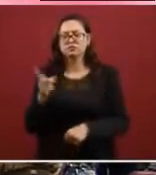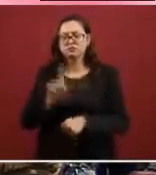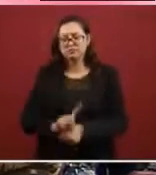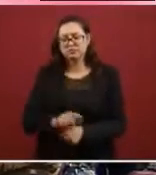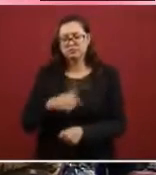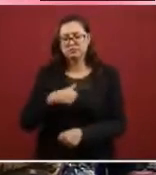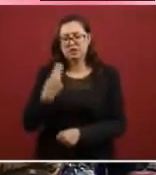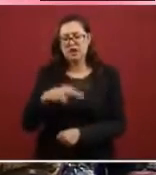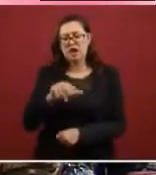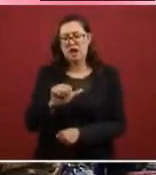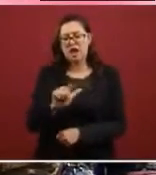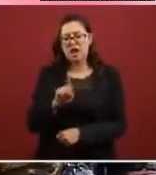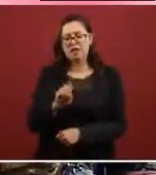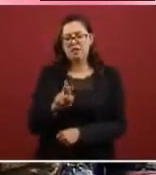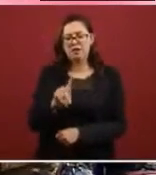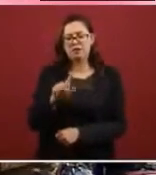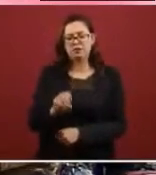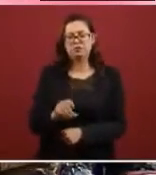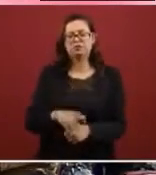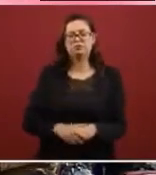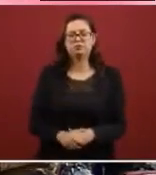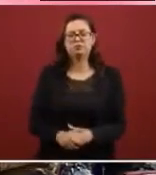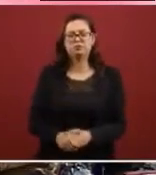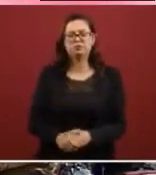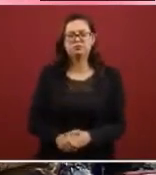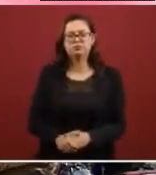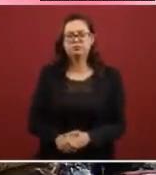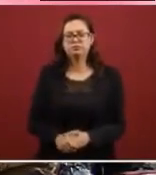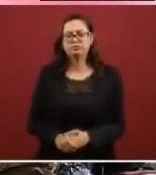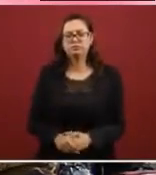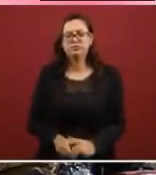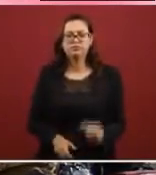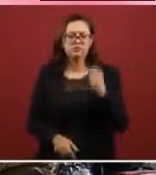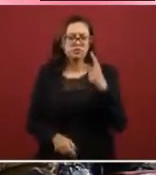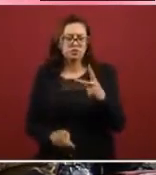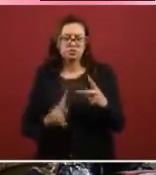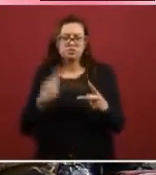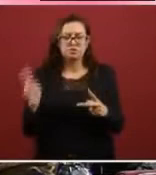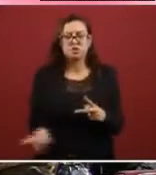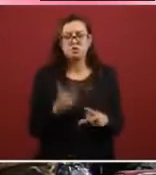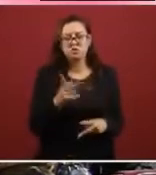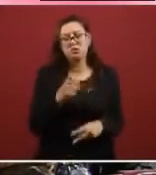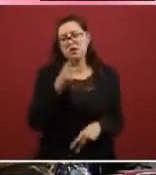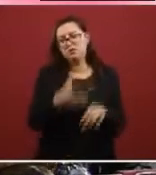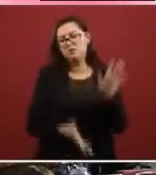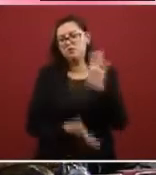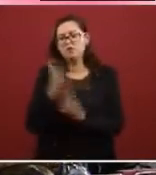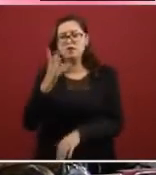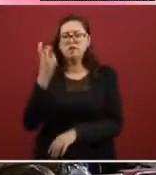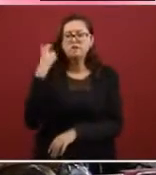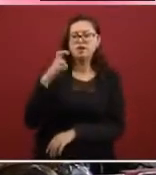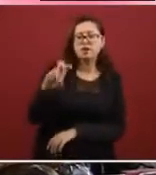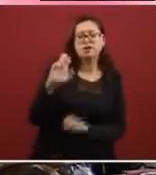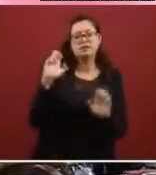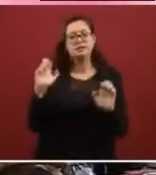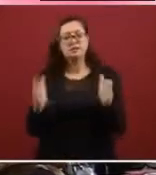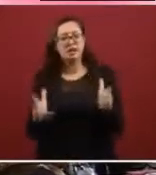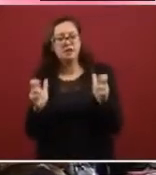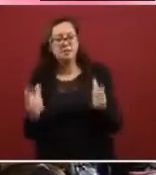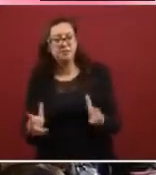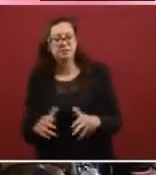Betancourt de Radio UNAM. Dos preguntas en relación con su viaje a Chiapas. Two questions regarding usted acaba Chiapas, de